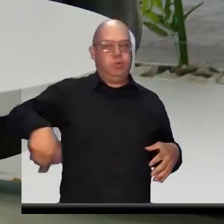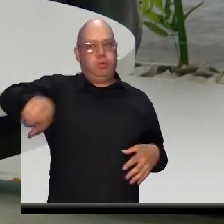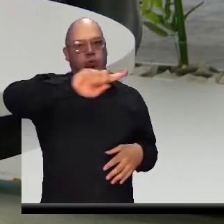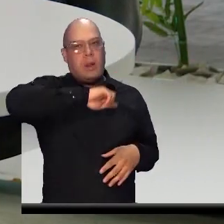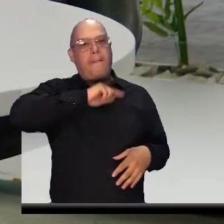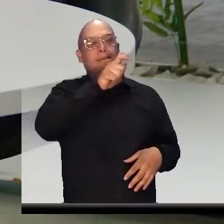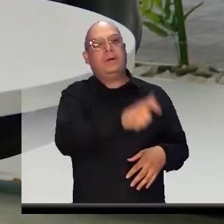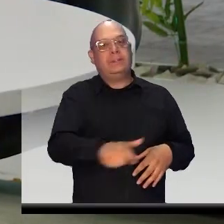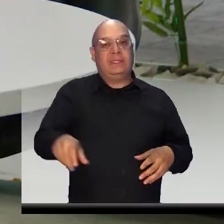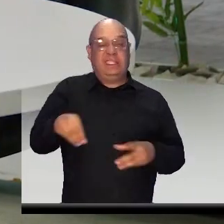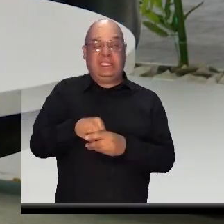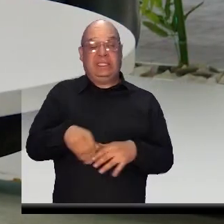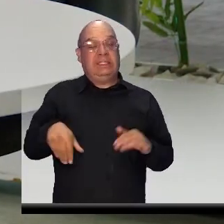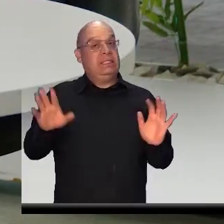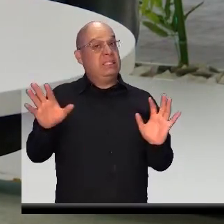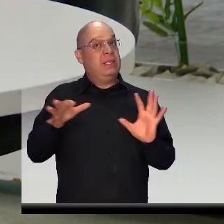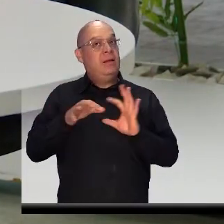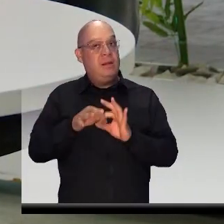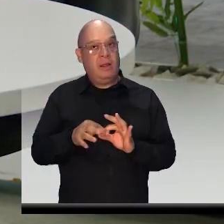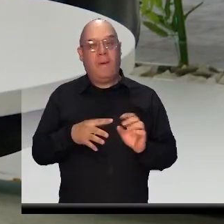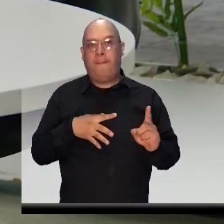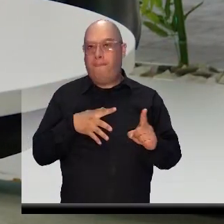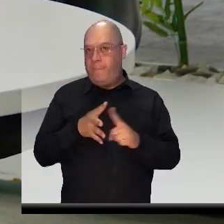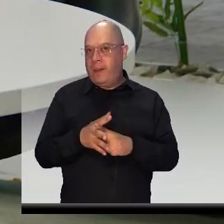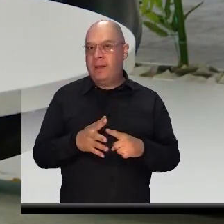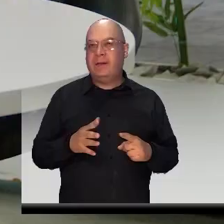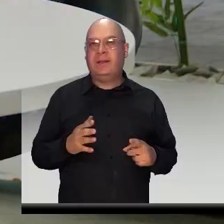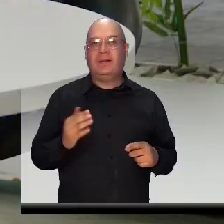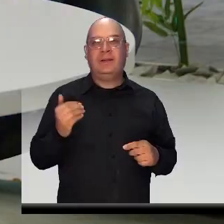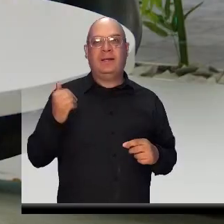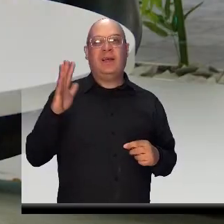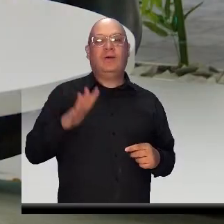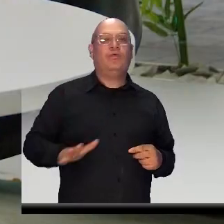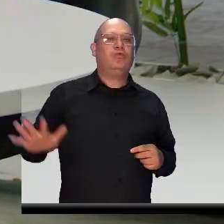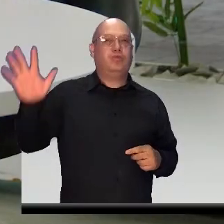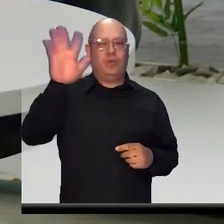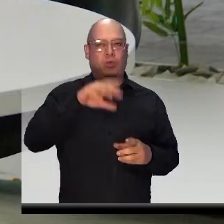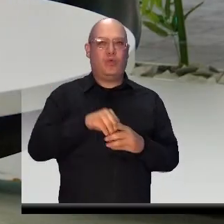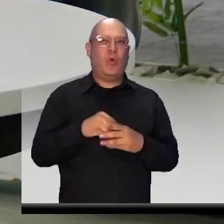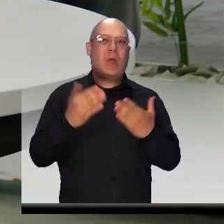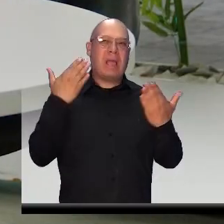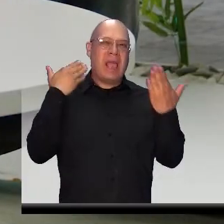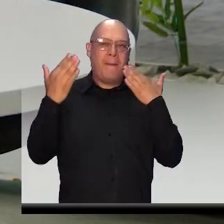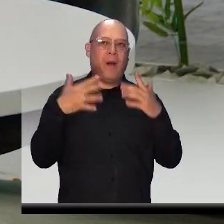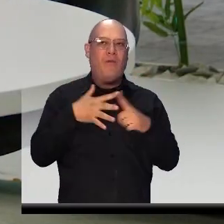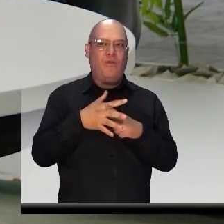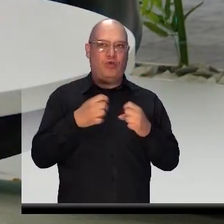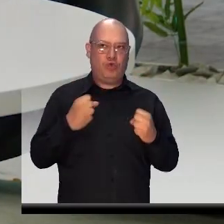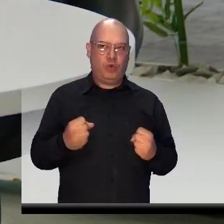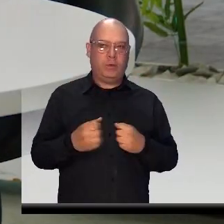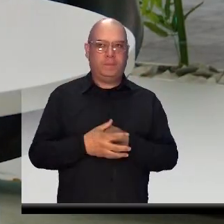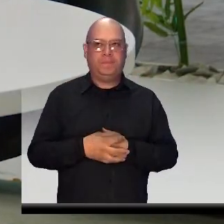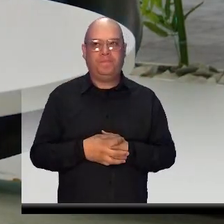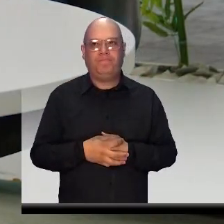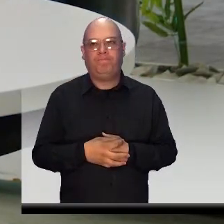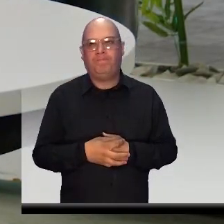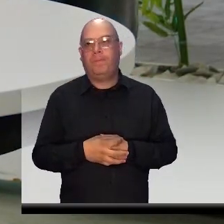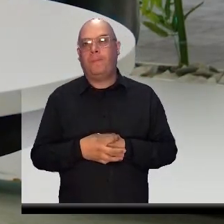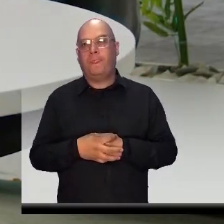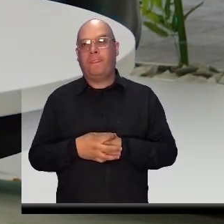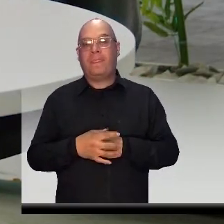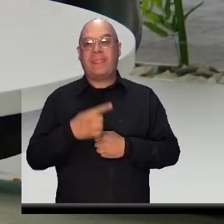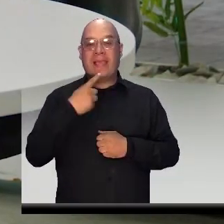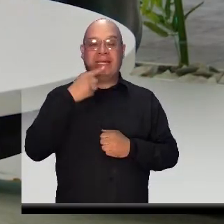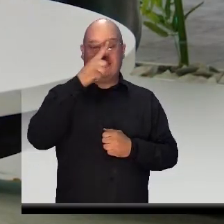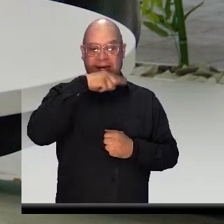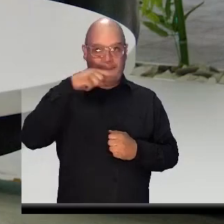tiempo contribuyendo para que todo este cambio climático no sea tan fuerte, ¿sí? Y otra acción tan pequeña, ya lo decías, el cepillado de